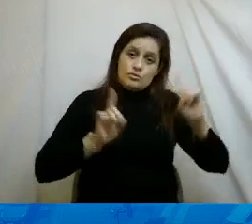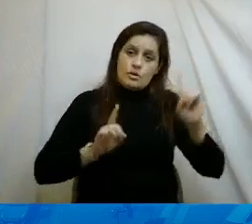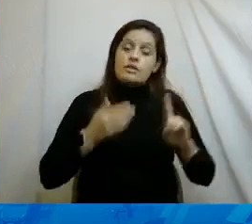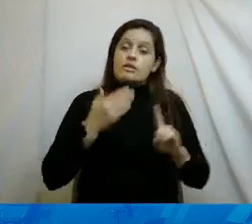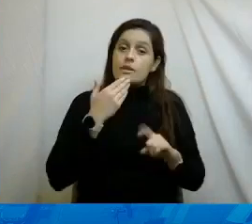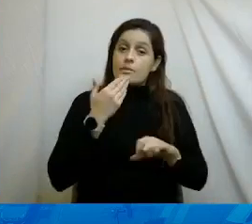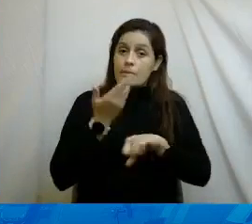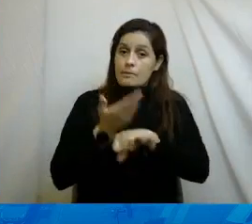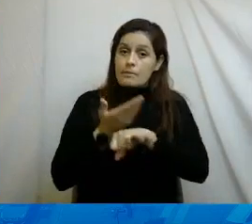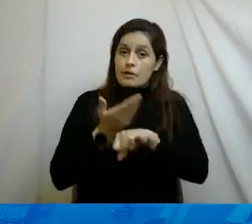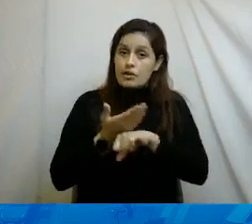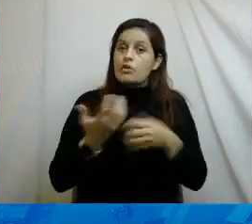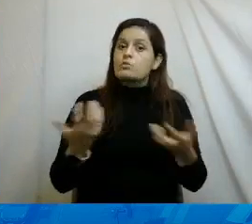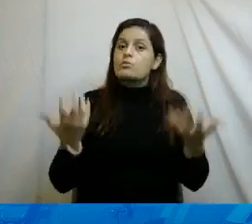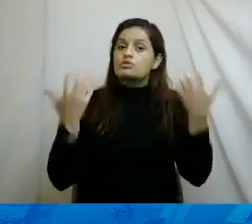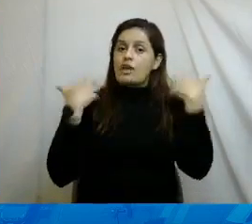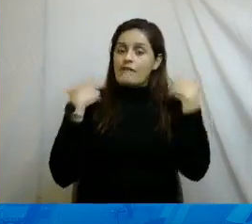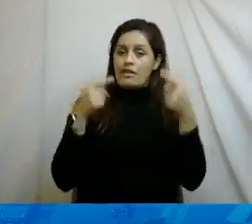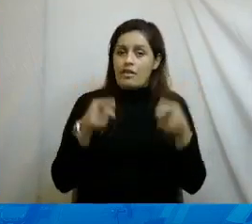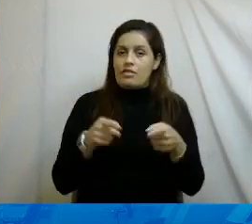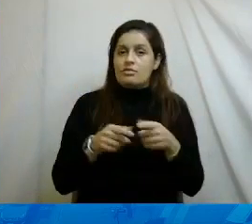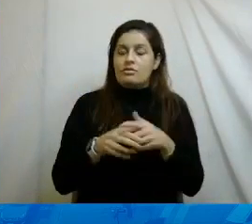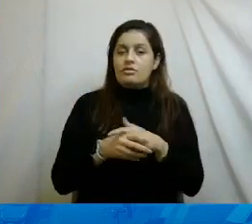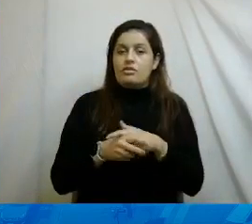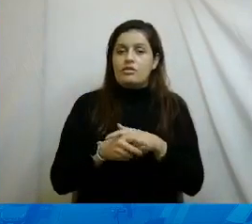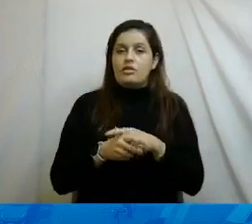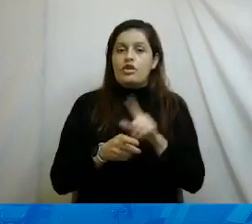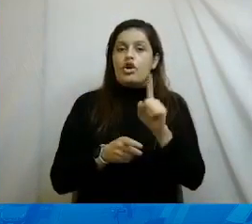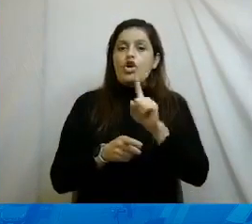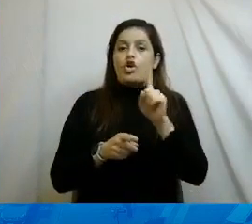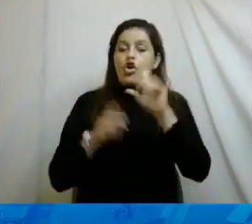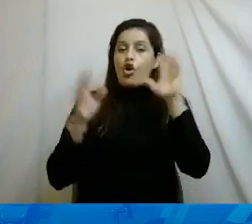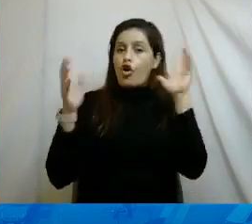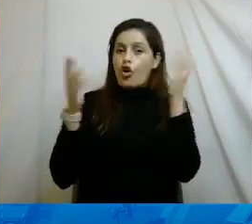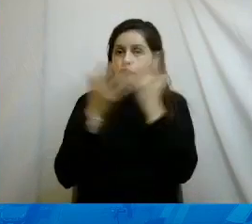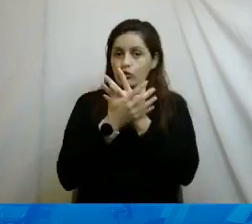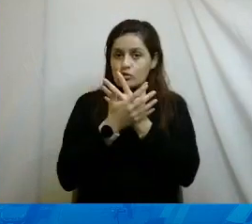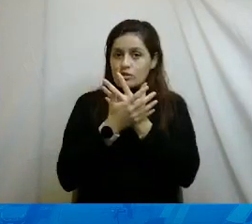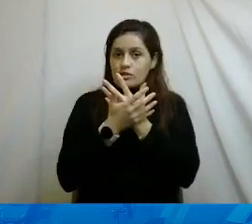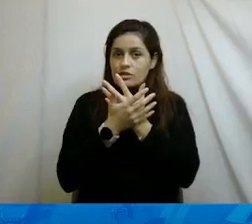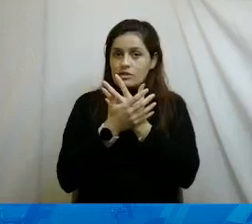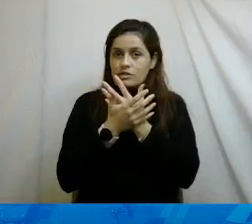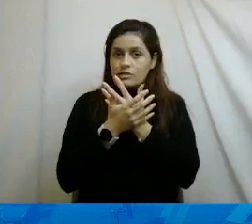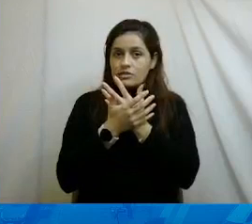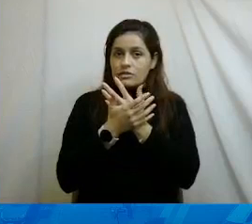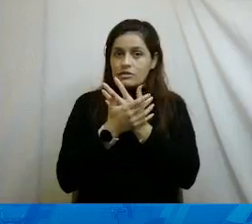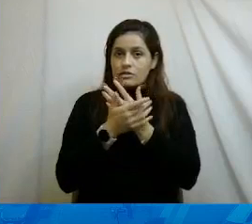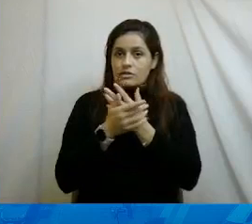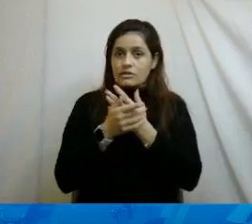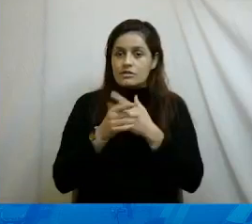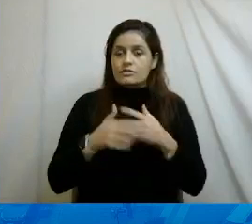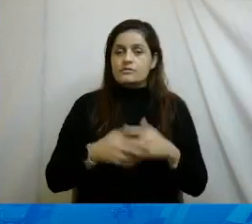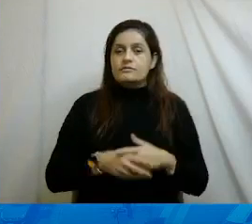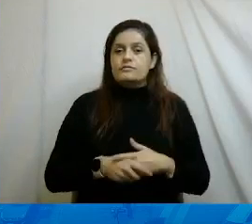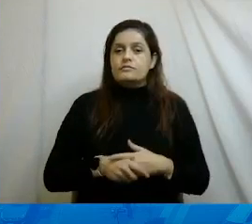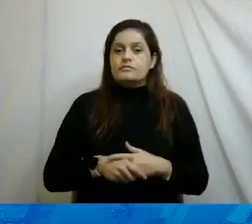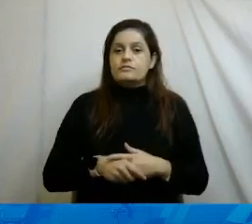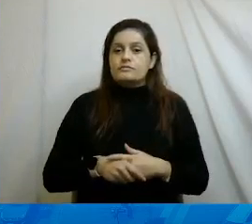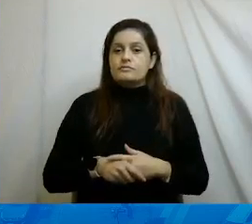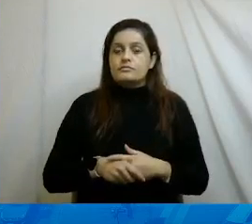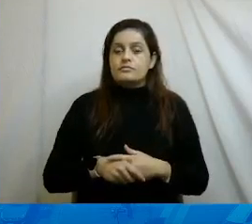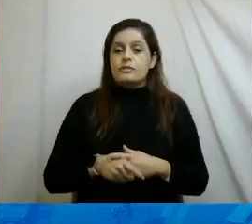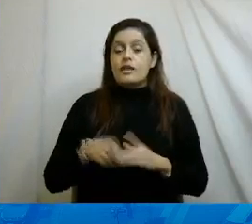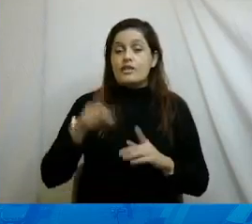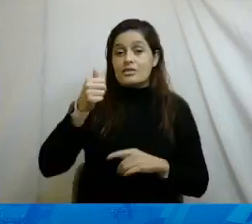pido responsabilidad en eso y que no confundamos en torno a este punto. El